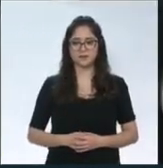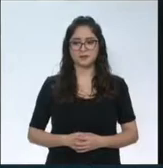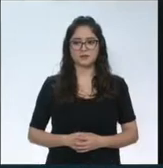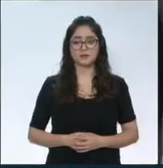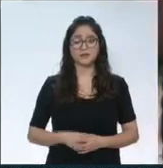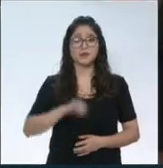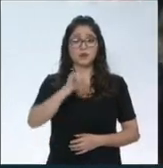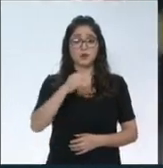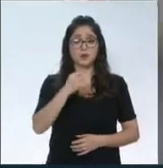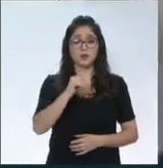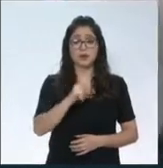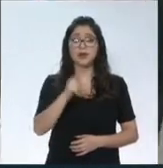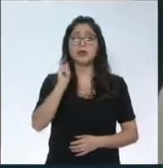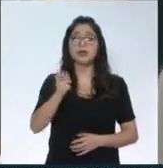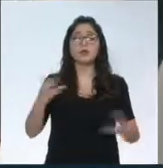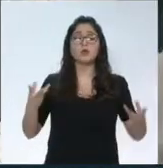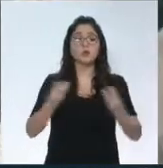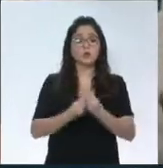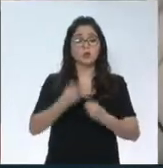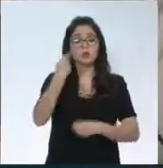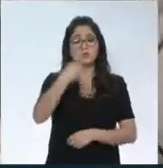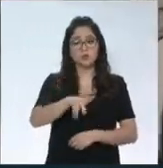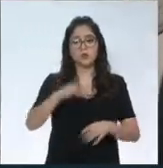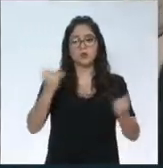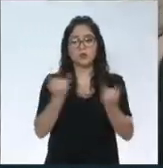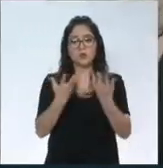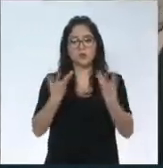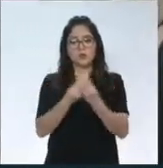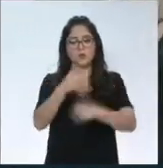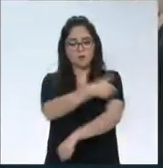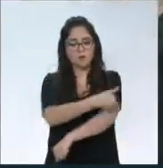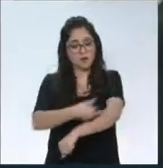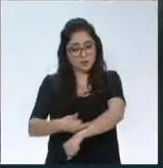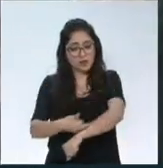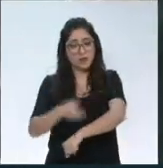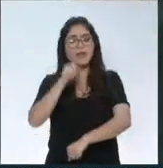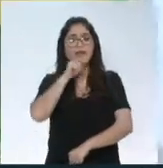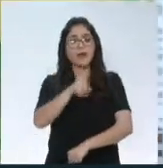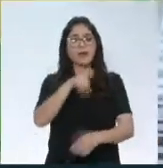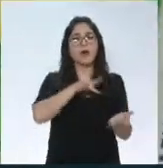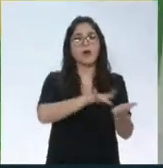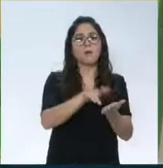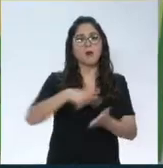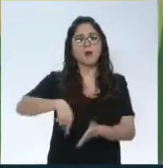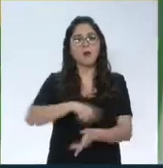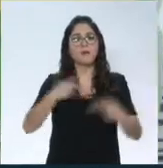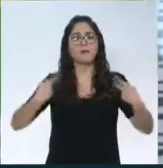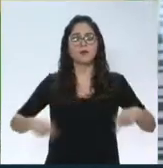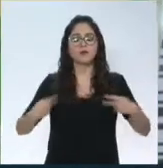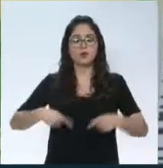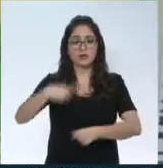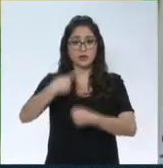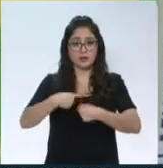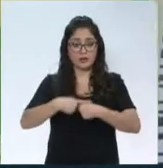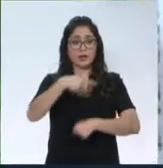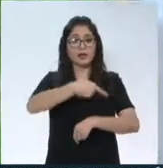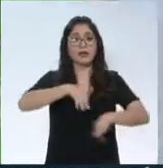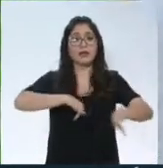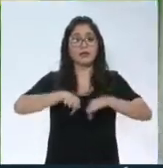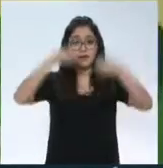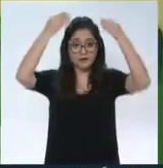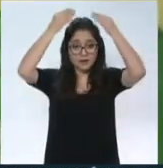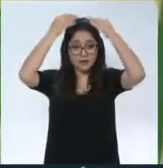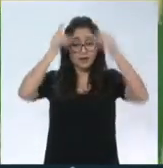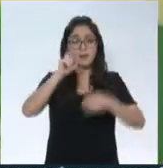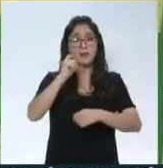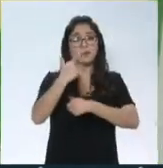Judith es una mezcla de amiga, madre de familia y apoyo de los que se encuentran enfermos. Ella es una enfermera. Lleva